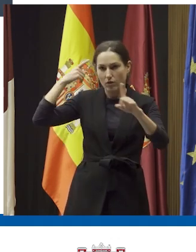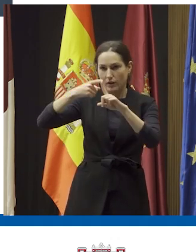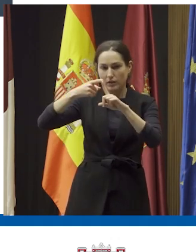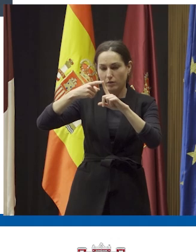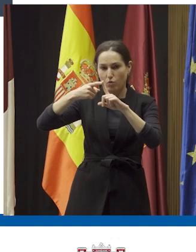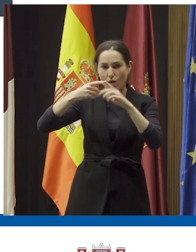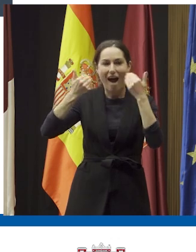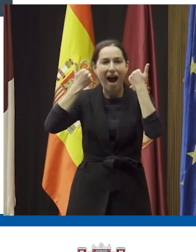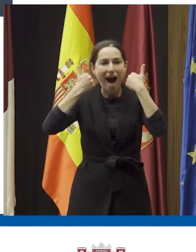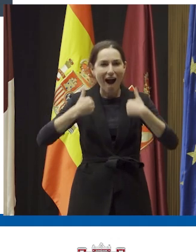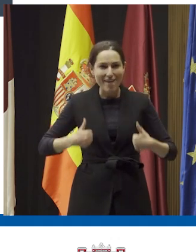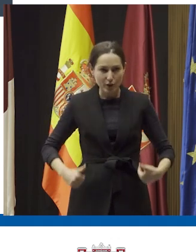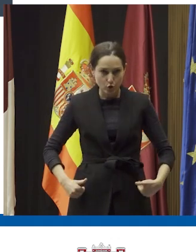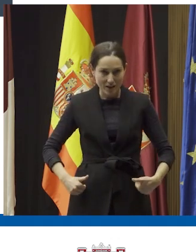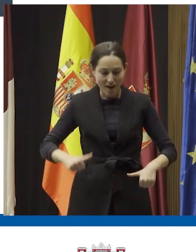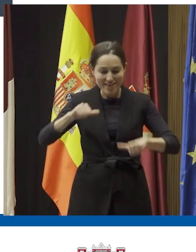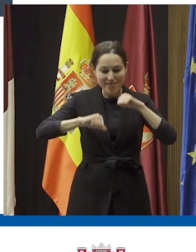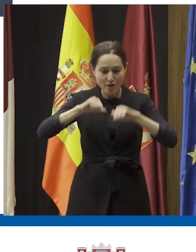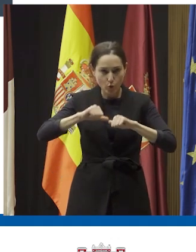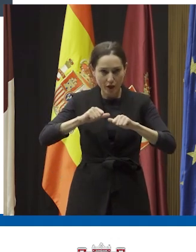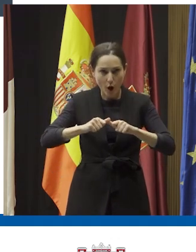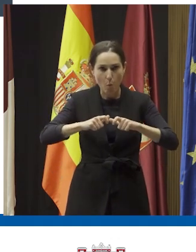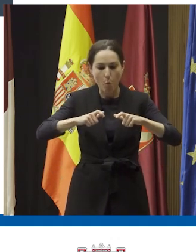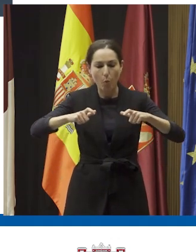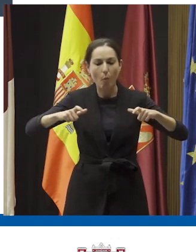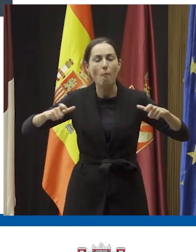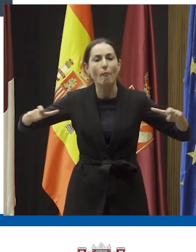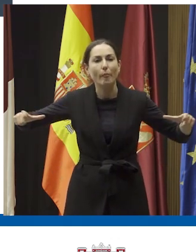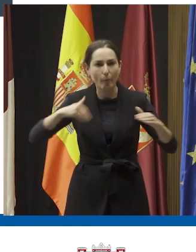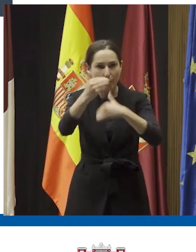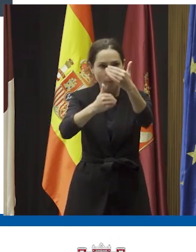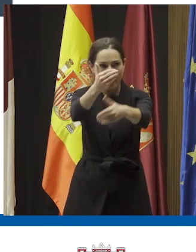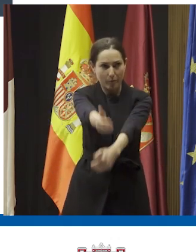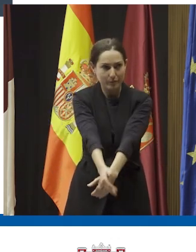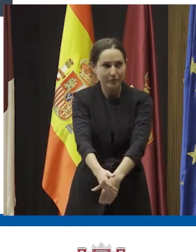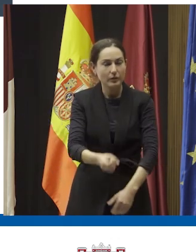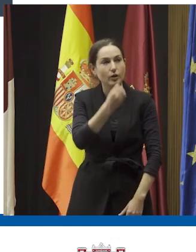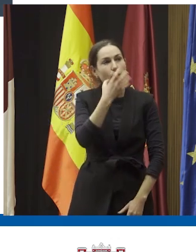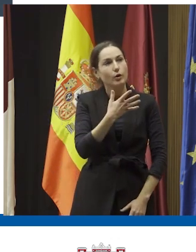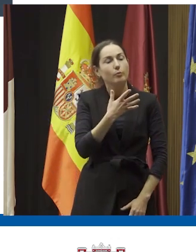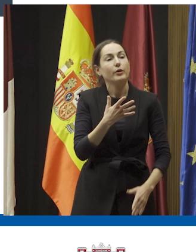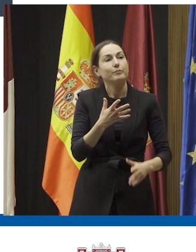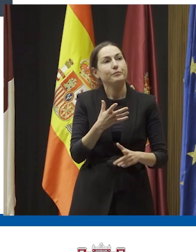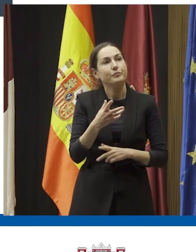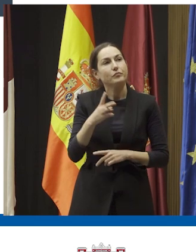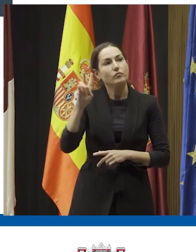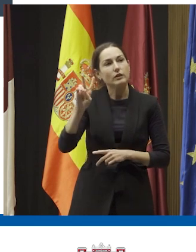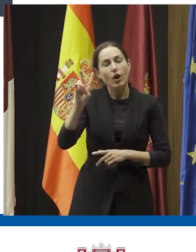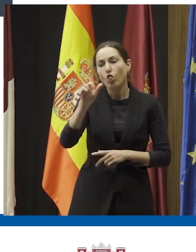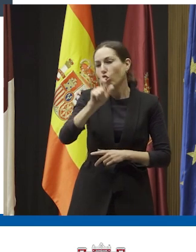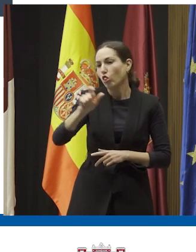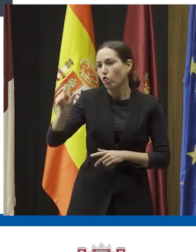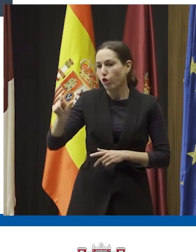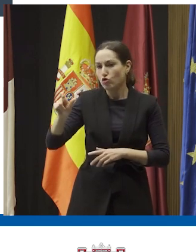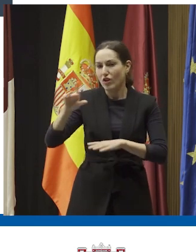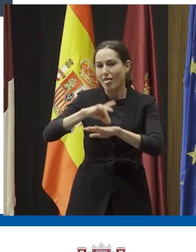la anatomía y por ende la cirugía. Bueno, dos cirujanos, ese es el concepto de cirujano